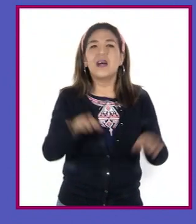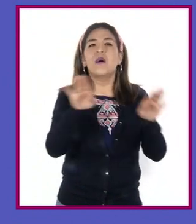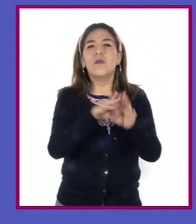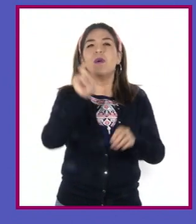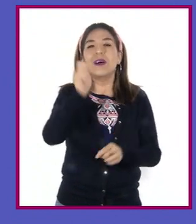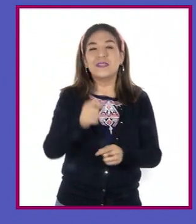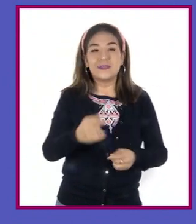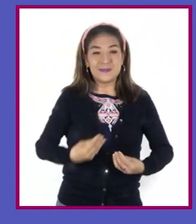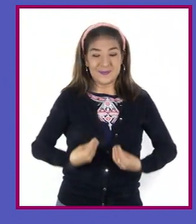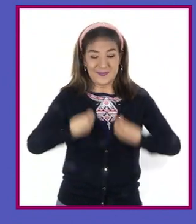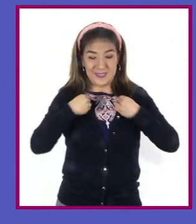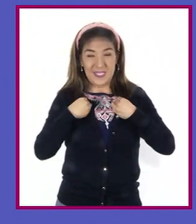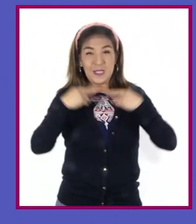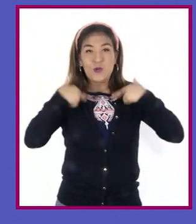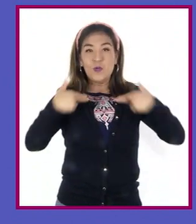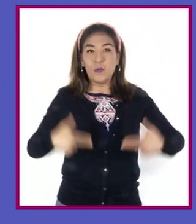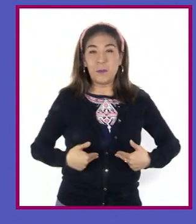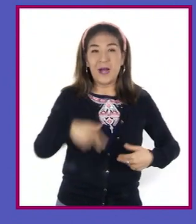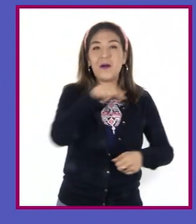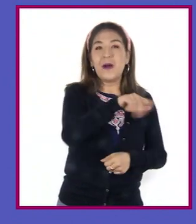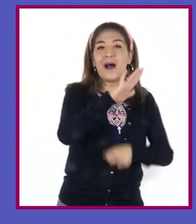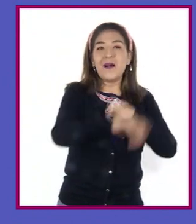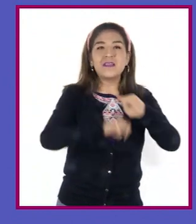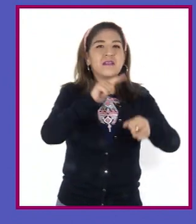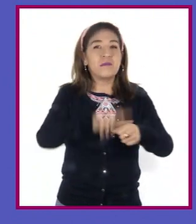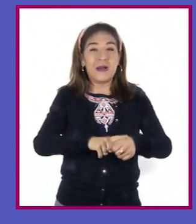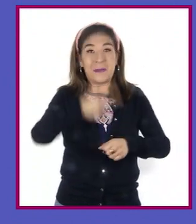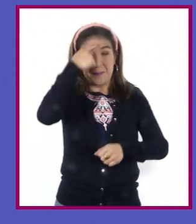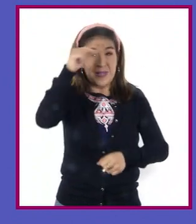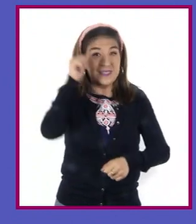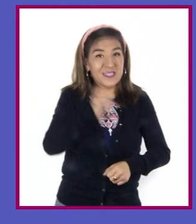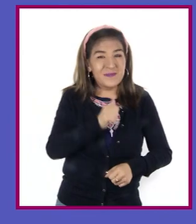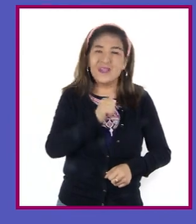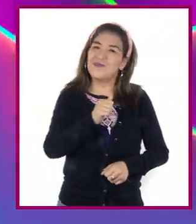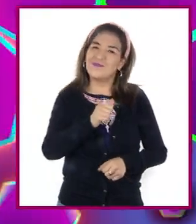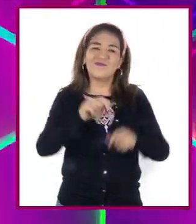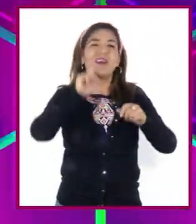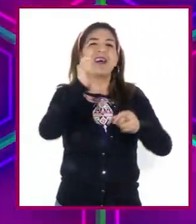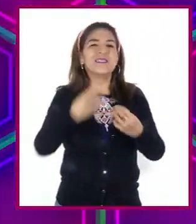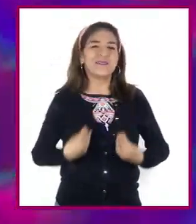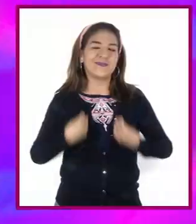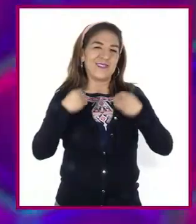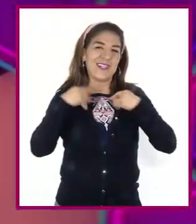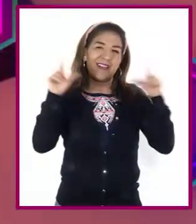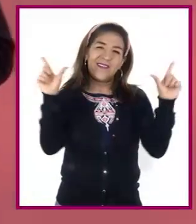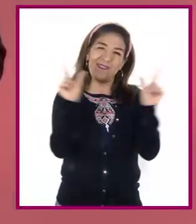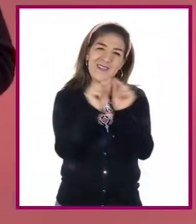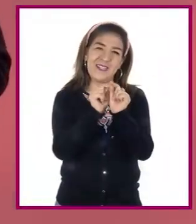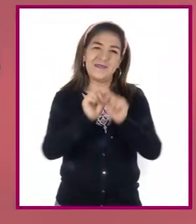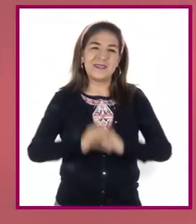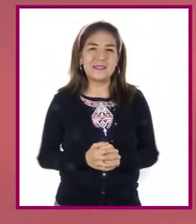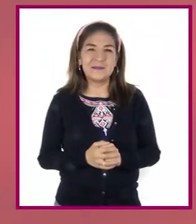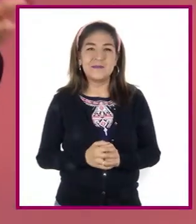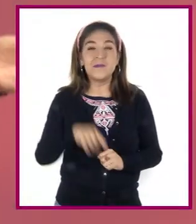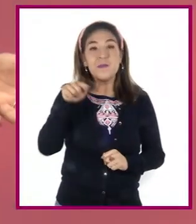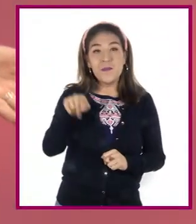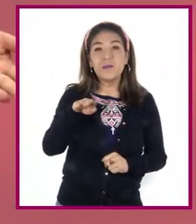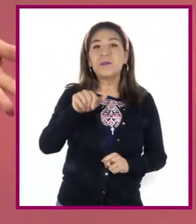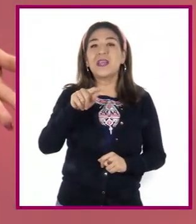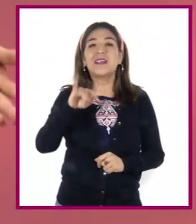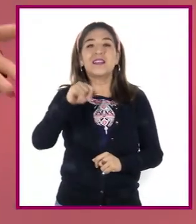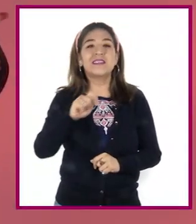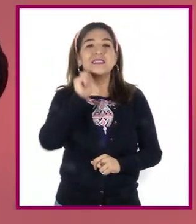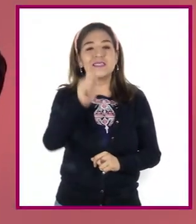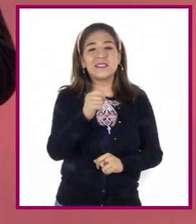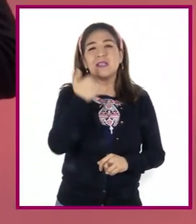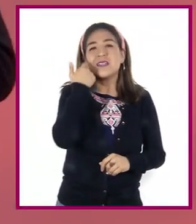vida de un ser humano o de una mascota es efímera, es decir, breve, y que Matías no quisiera que